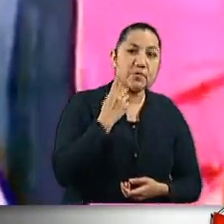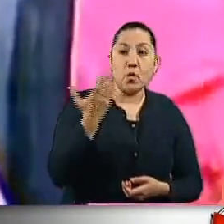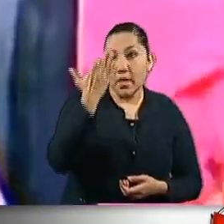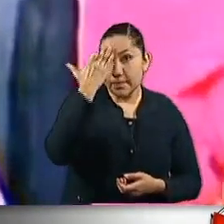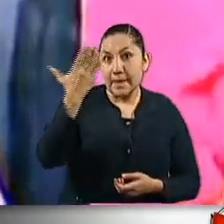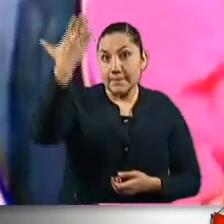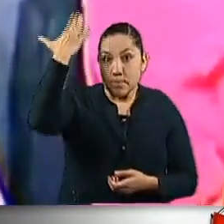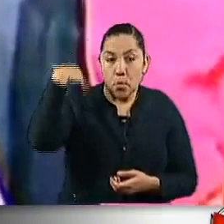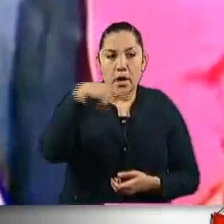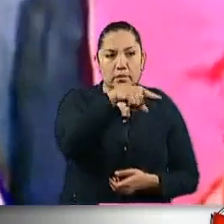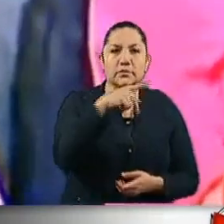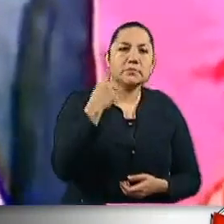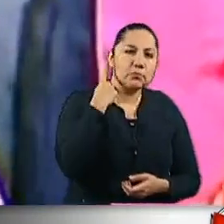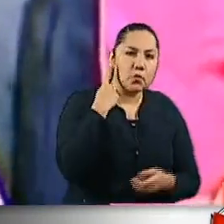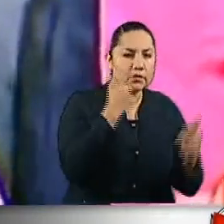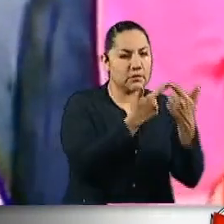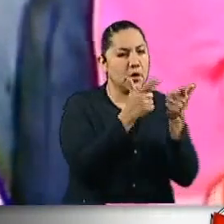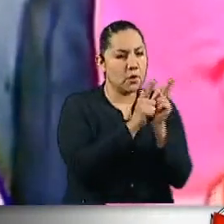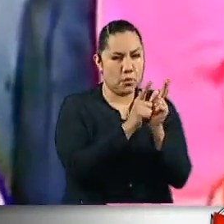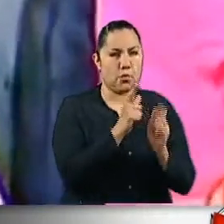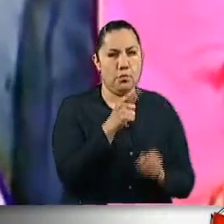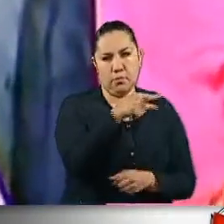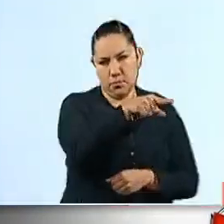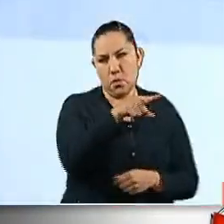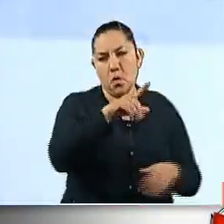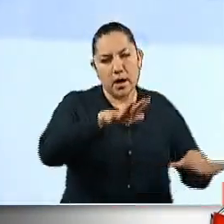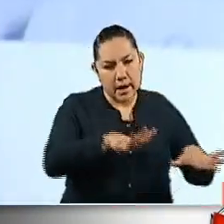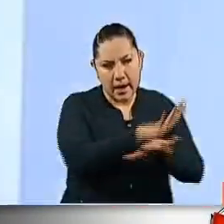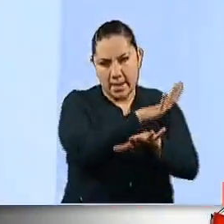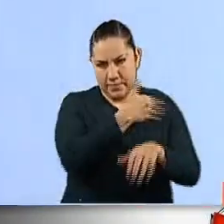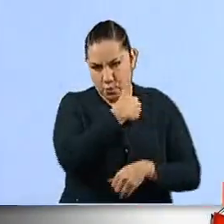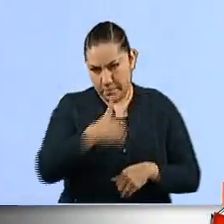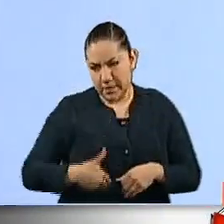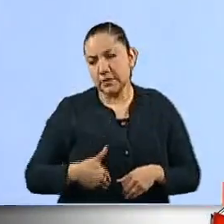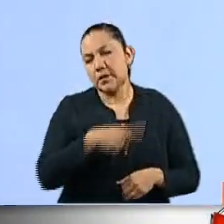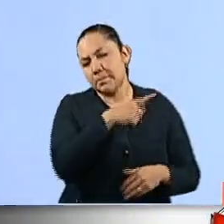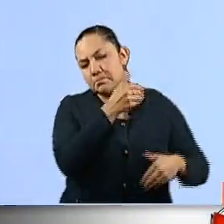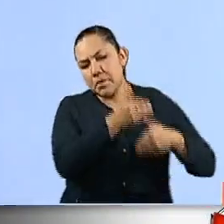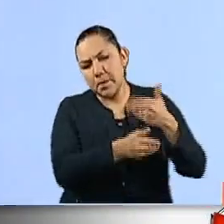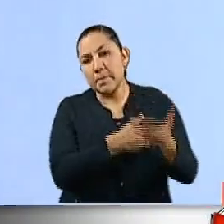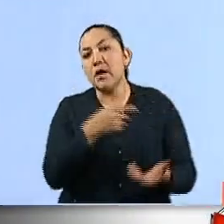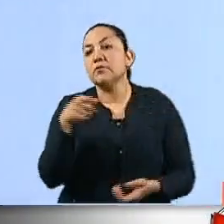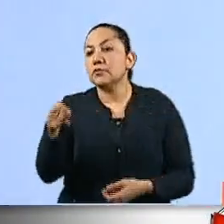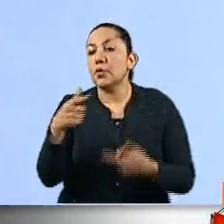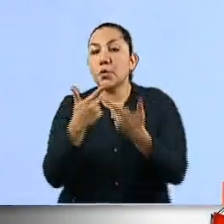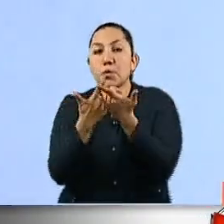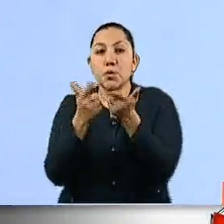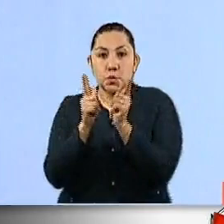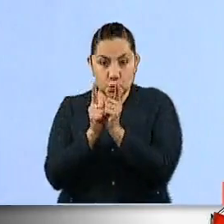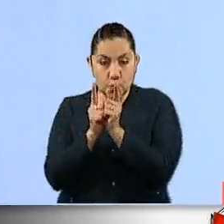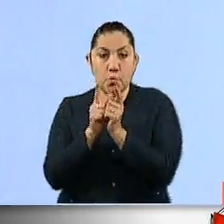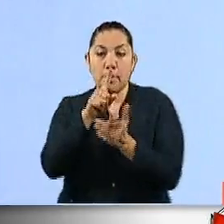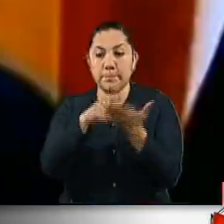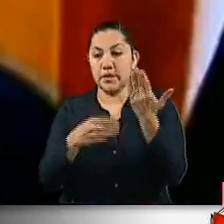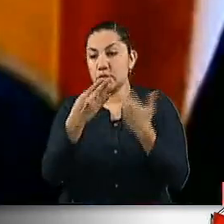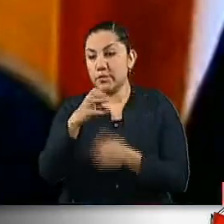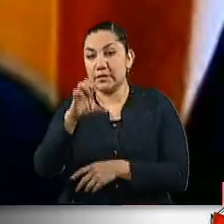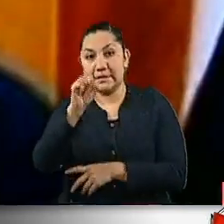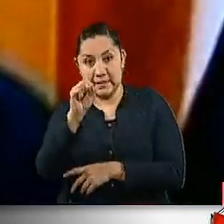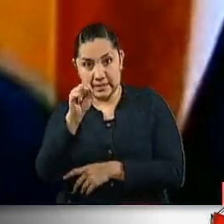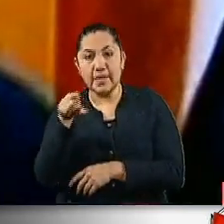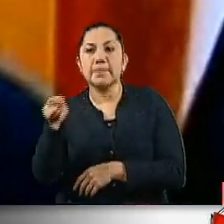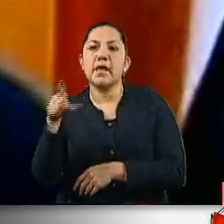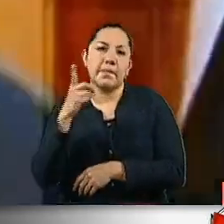pluralidad política. Pero fue hasta la legislatura 60, la cuarta ocasión en que fue diputada federal, en que fungió